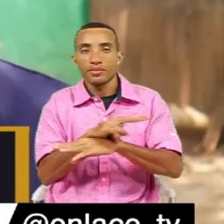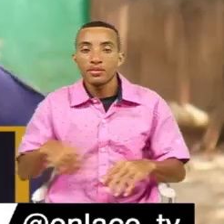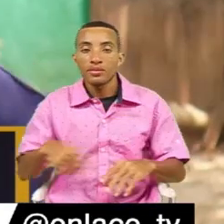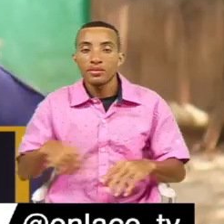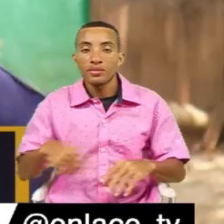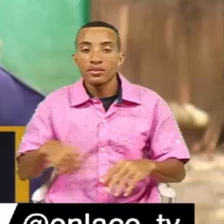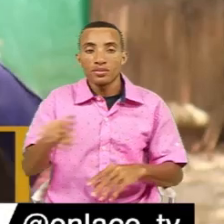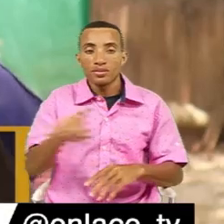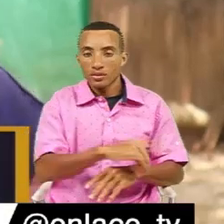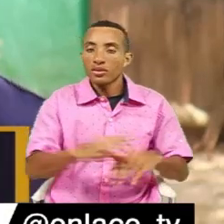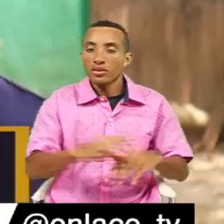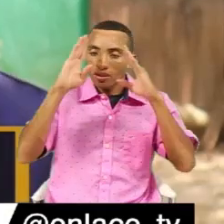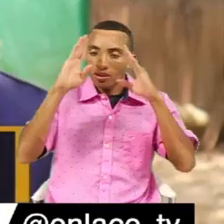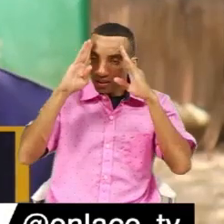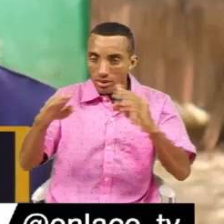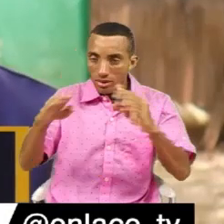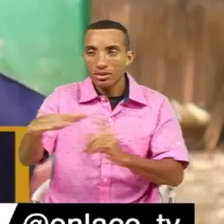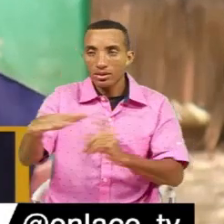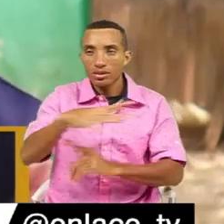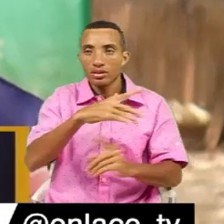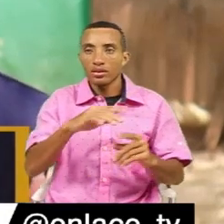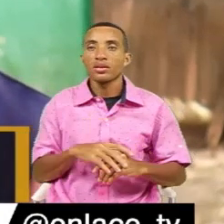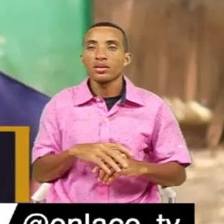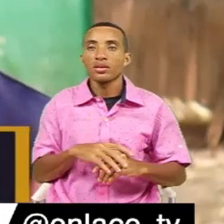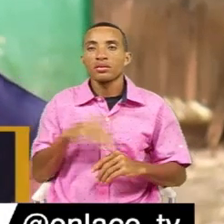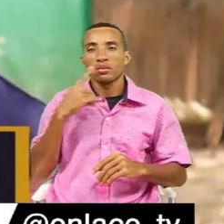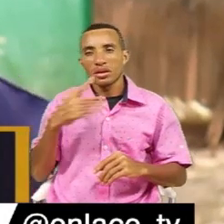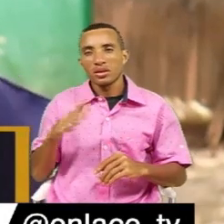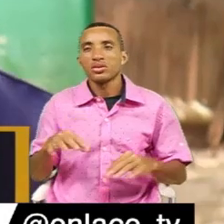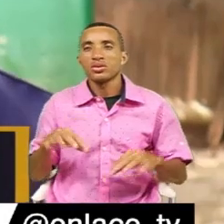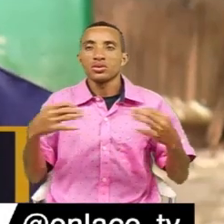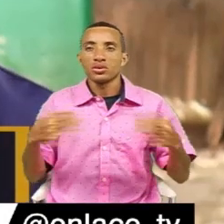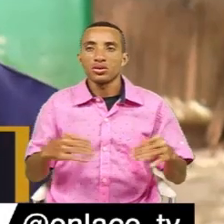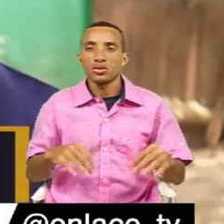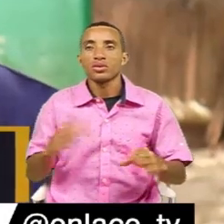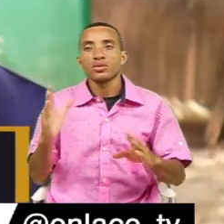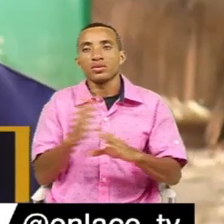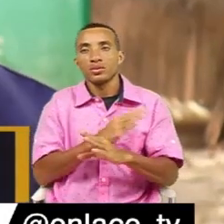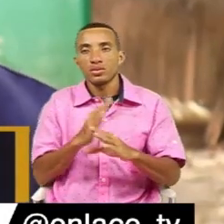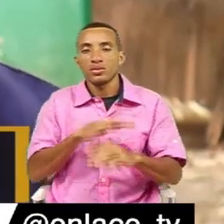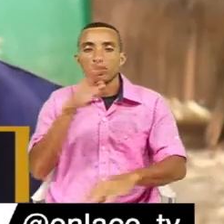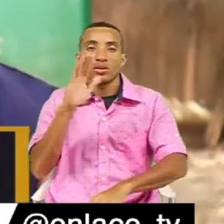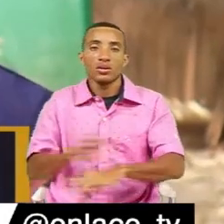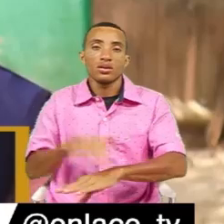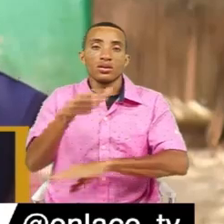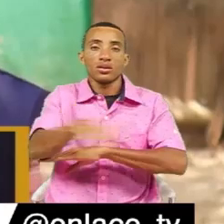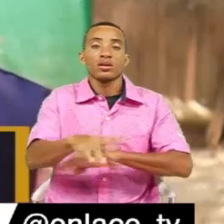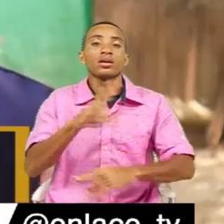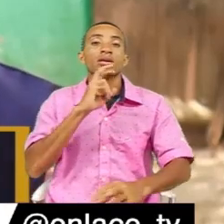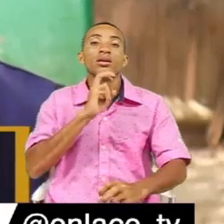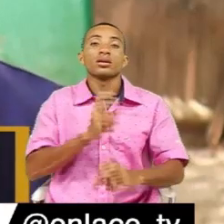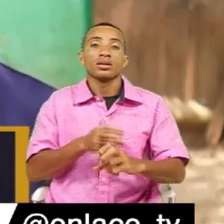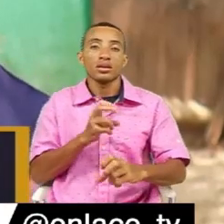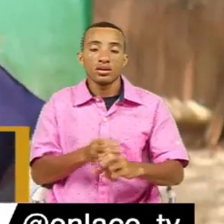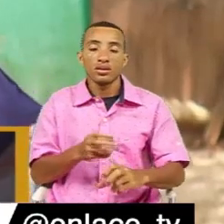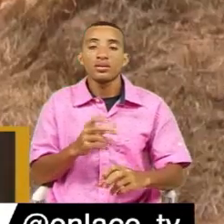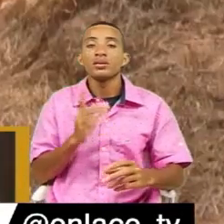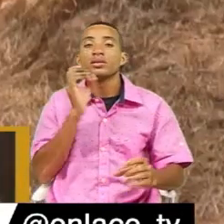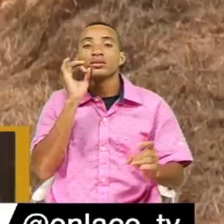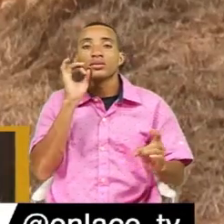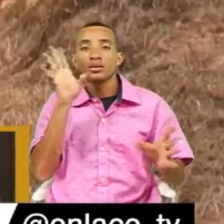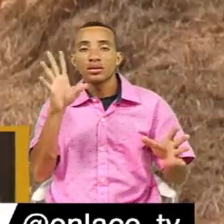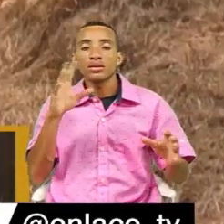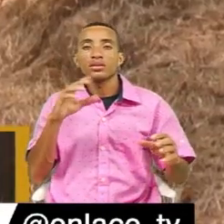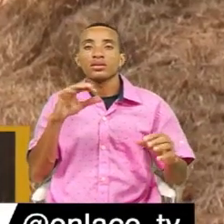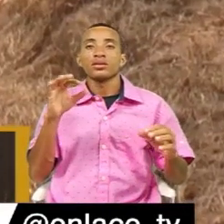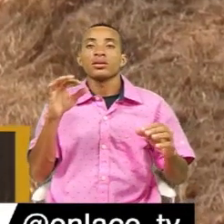Apersónense de este caso que en apariencia se ve sencillo, pero trae muchas consecuencias graves, epidemias por parte de la acumulación